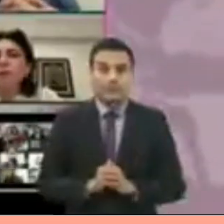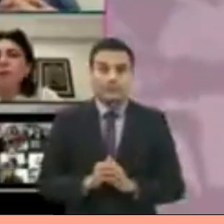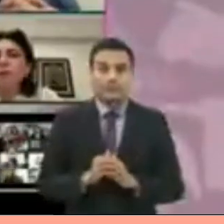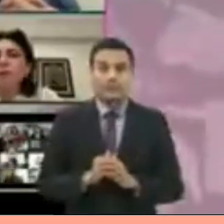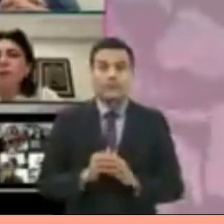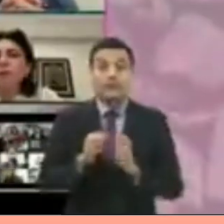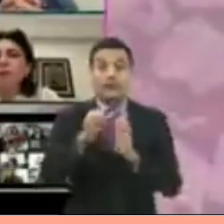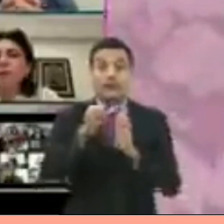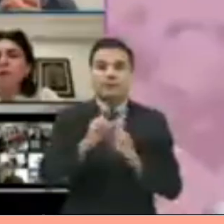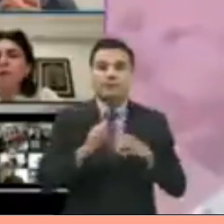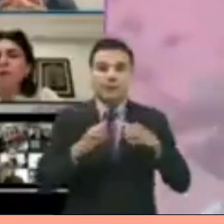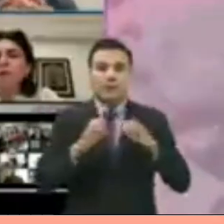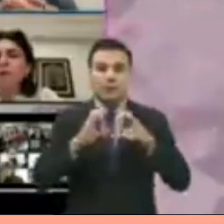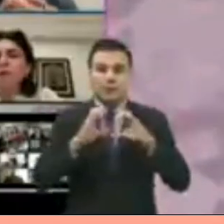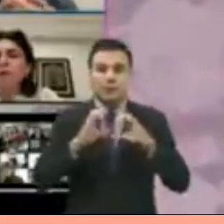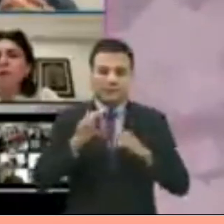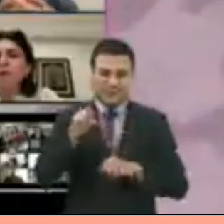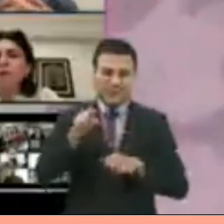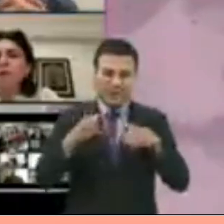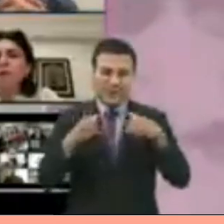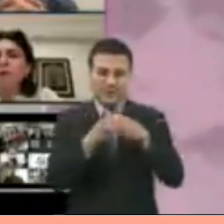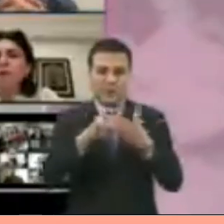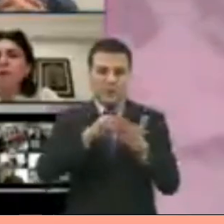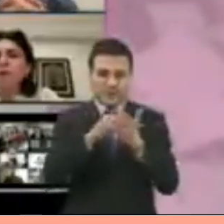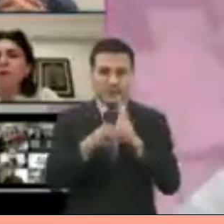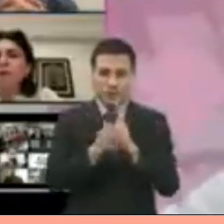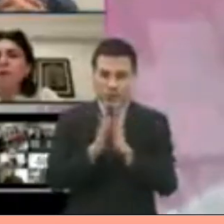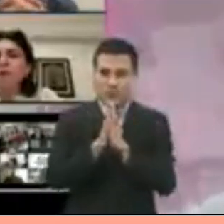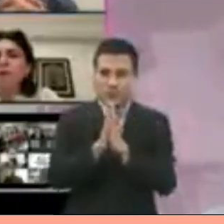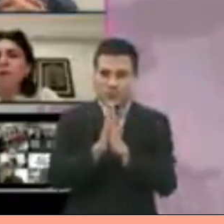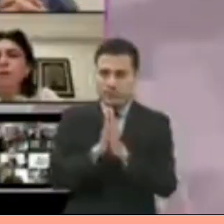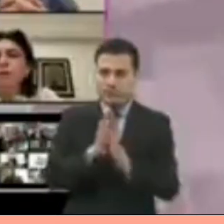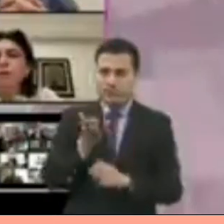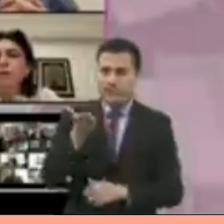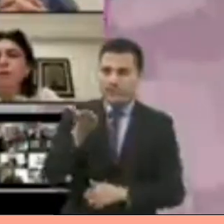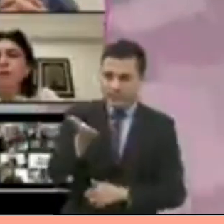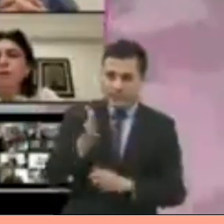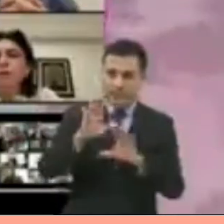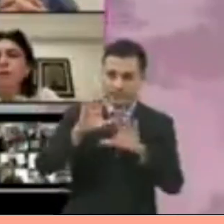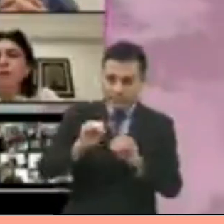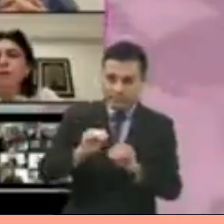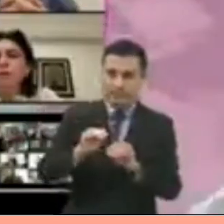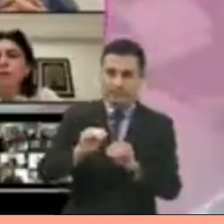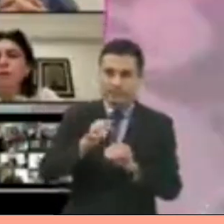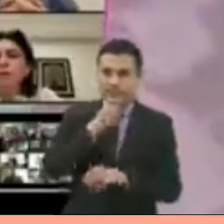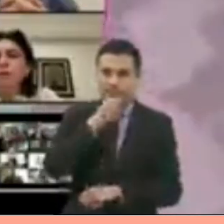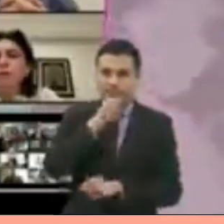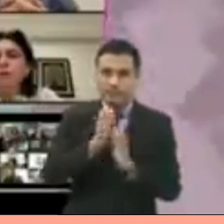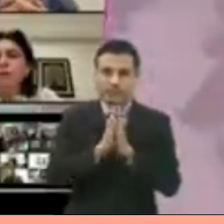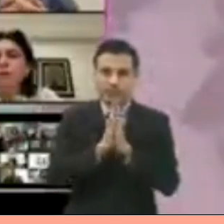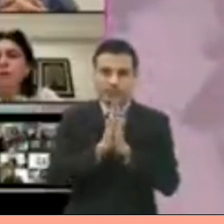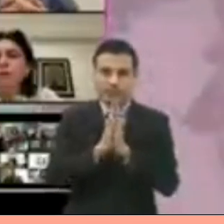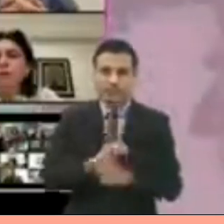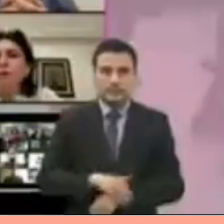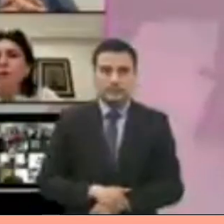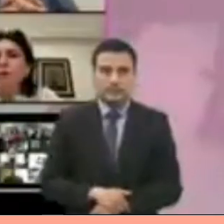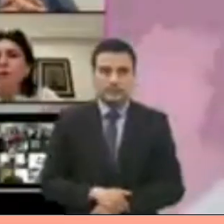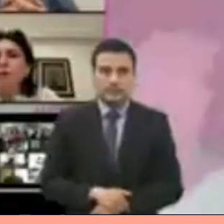Españeros, el apoyo técnico les voy a pedir que me permitan cumplir... ...el reglamento y, consecuencia, desahogar mi moción.